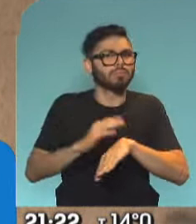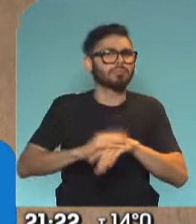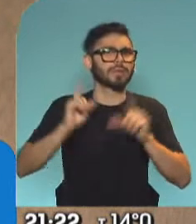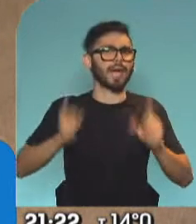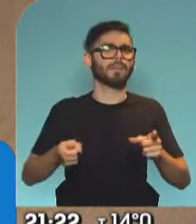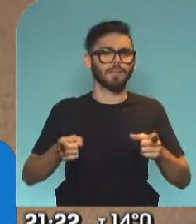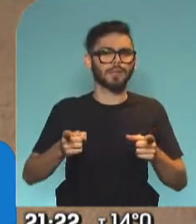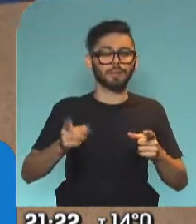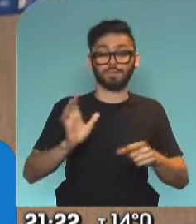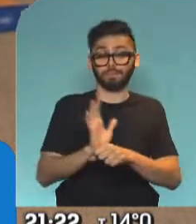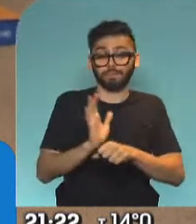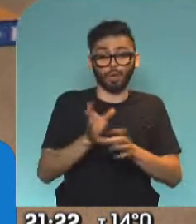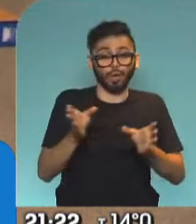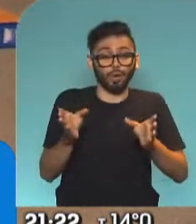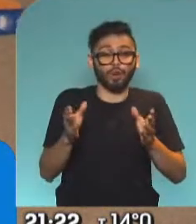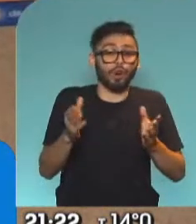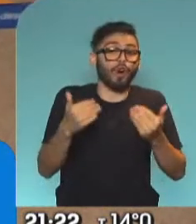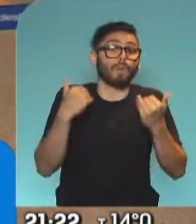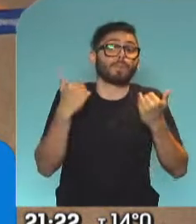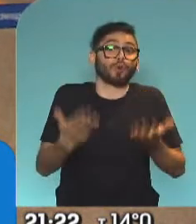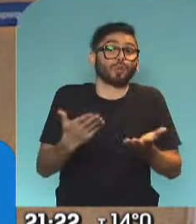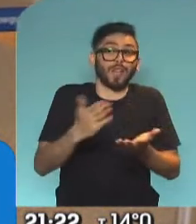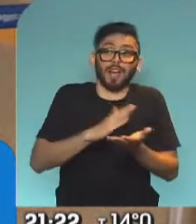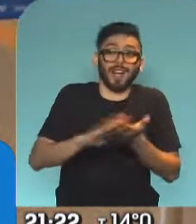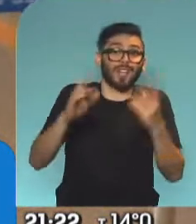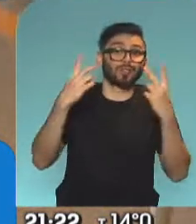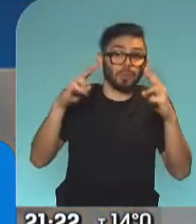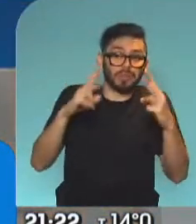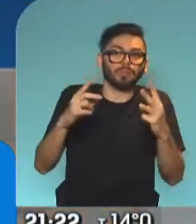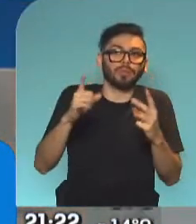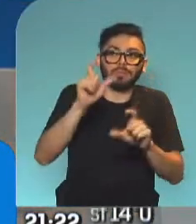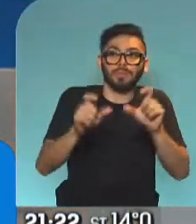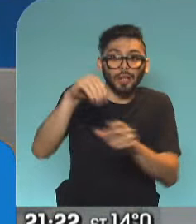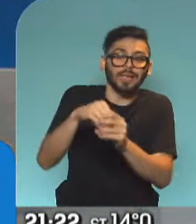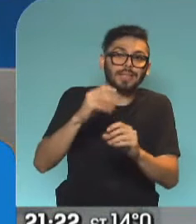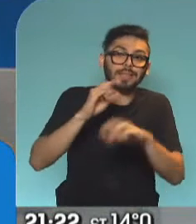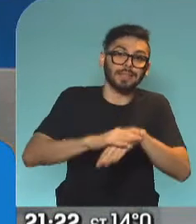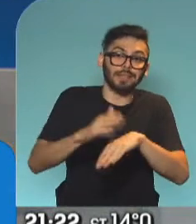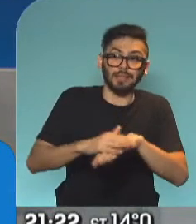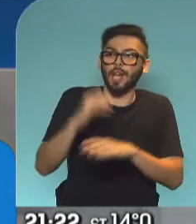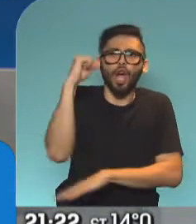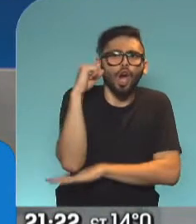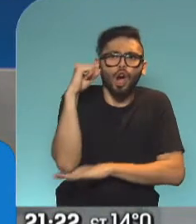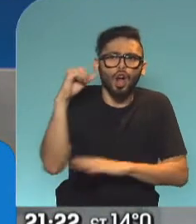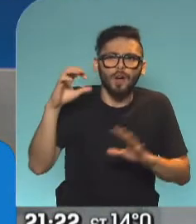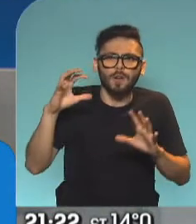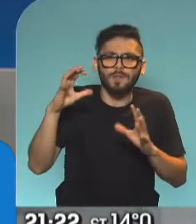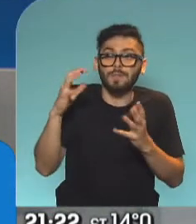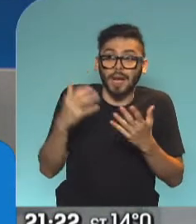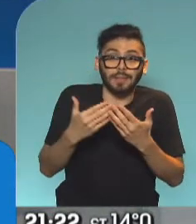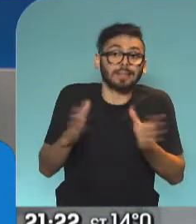en esta nueva oportunidad que se le da a la actividad turística y a la actividad económica del país, con lo